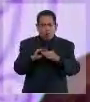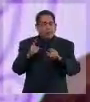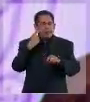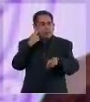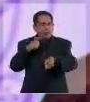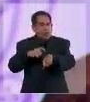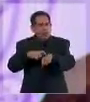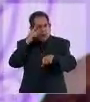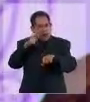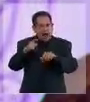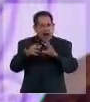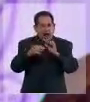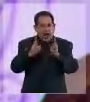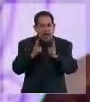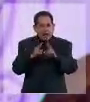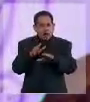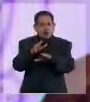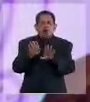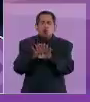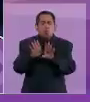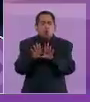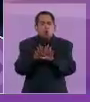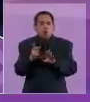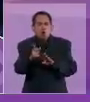hablar. Mexicanos, vean.